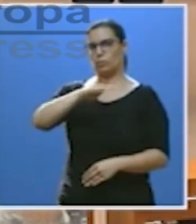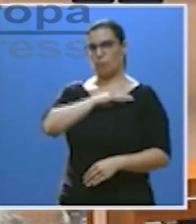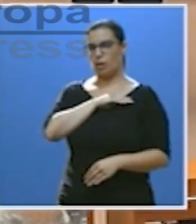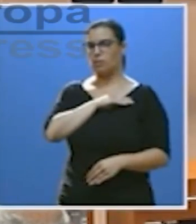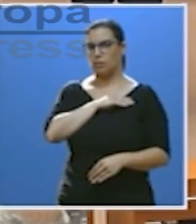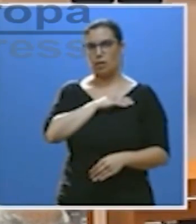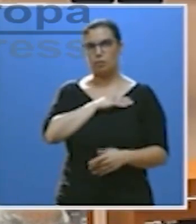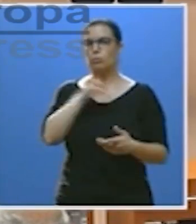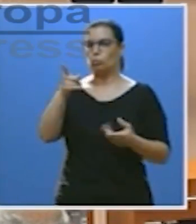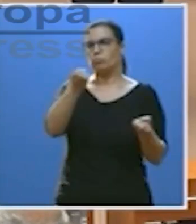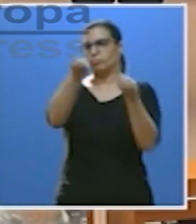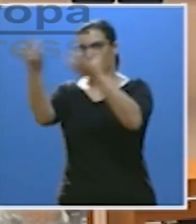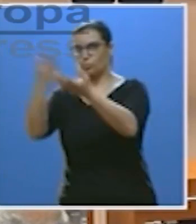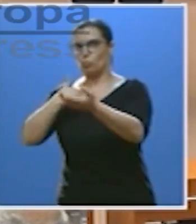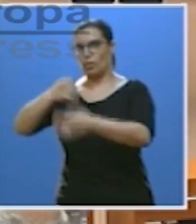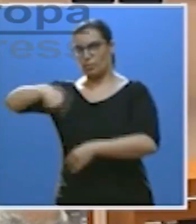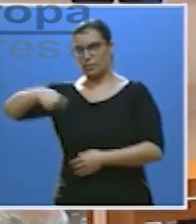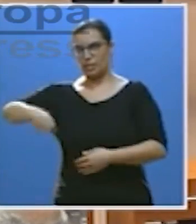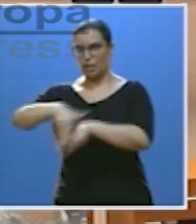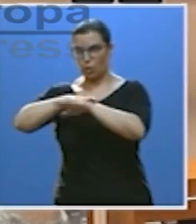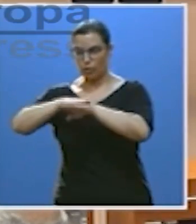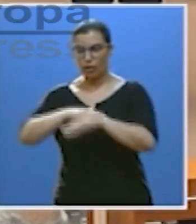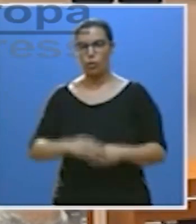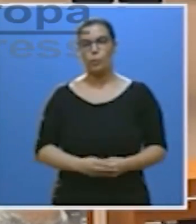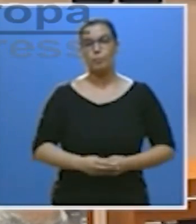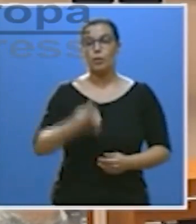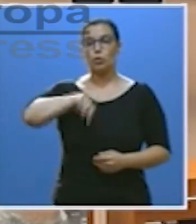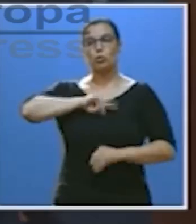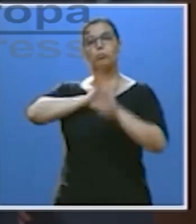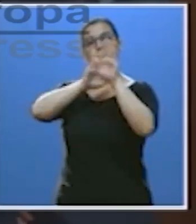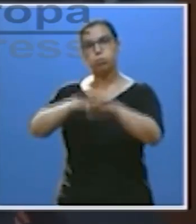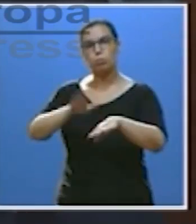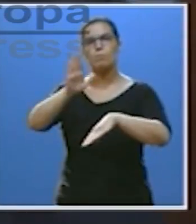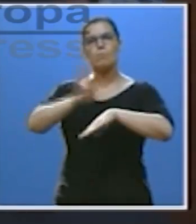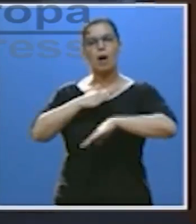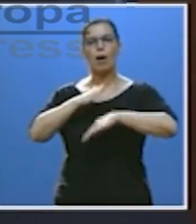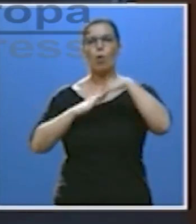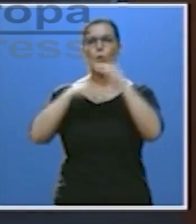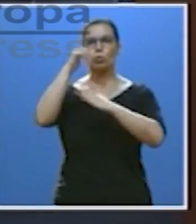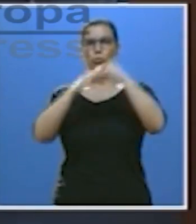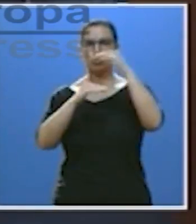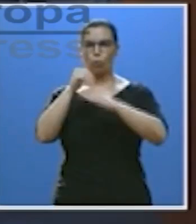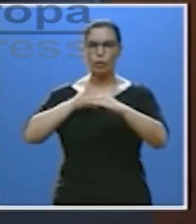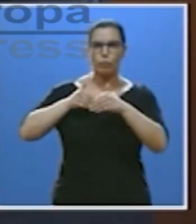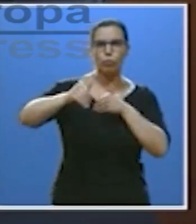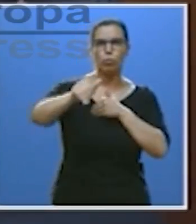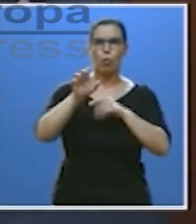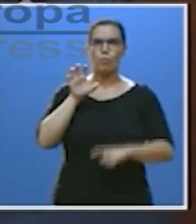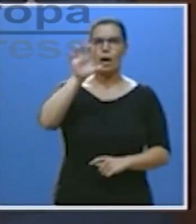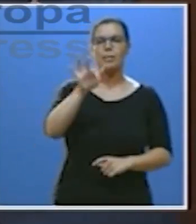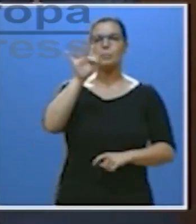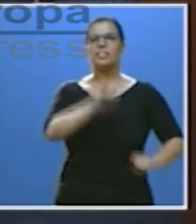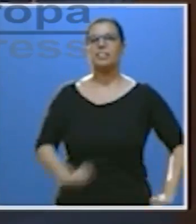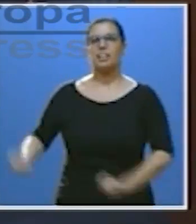lo puede trasladar al presidente del Gobierno. Y seremos leales en la construcción del futuro de nuestra nación y en la defensa de la unidad de